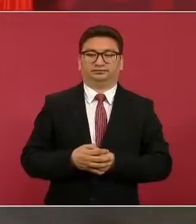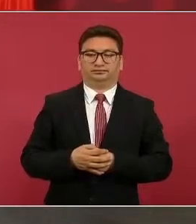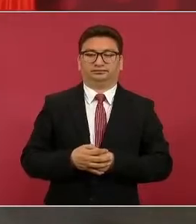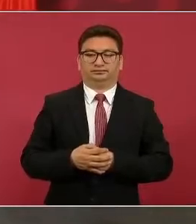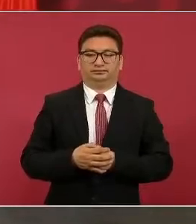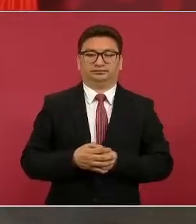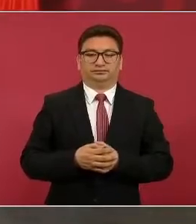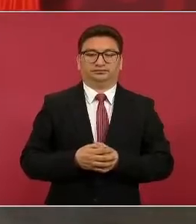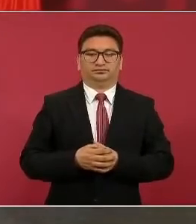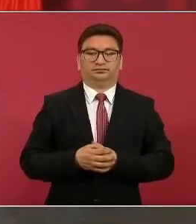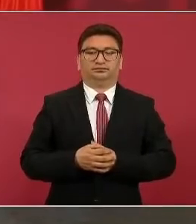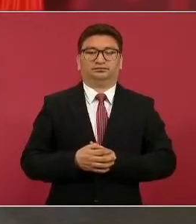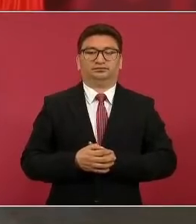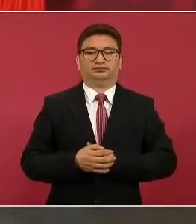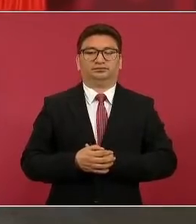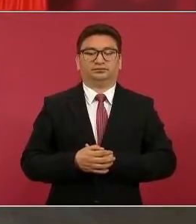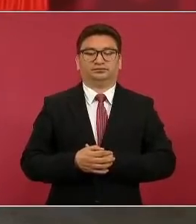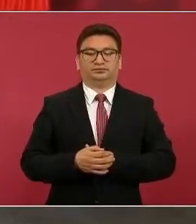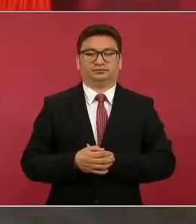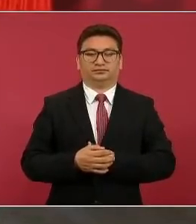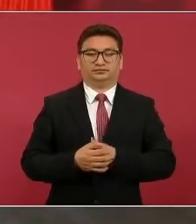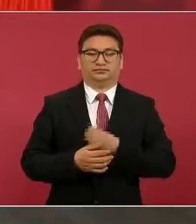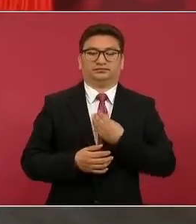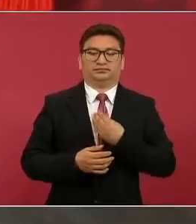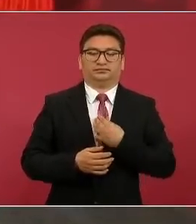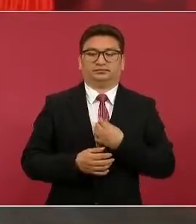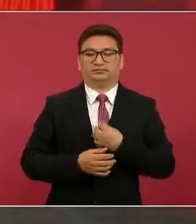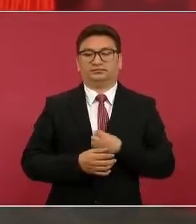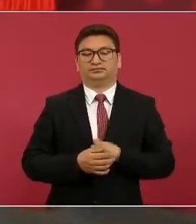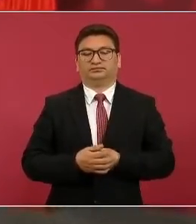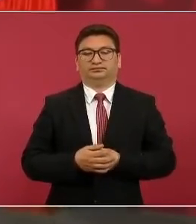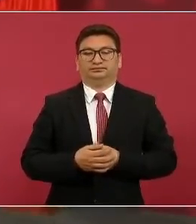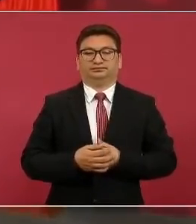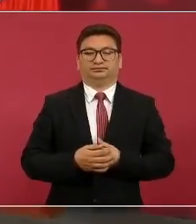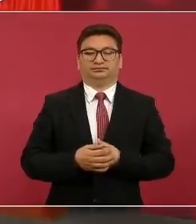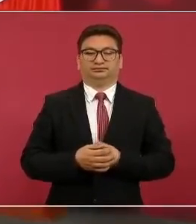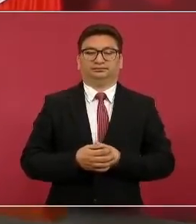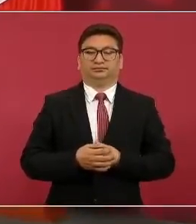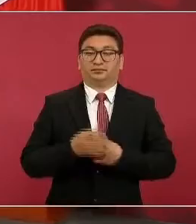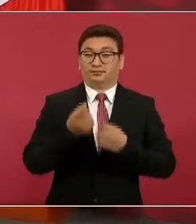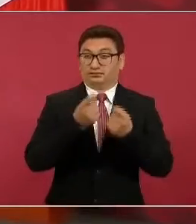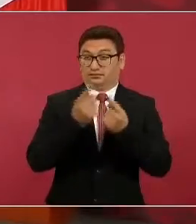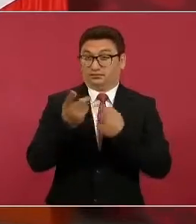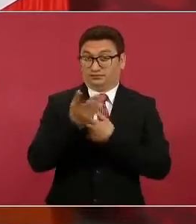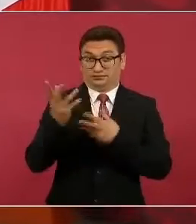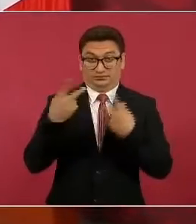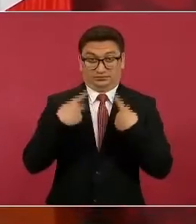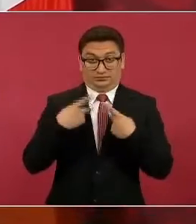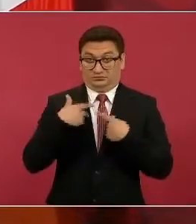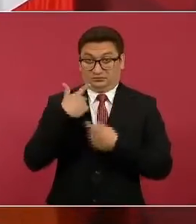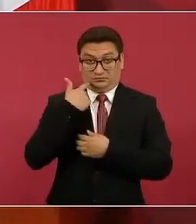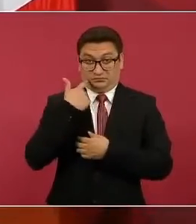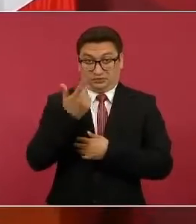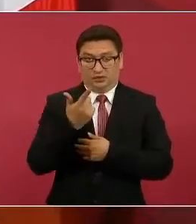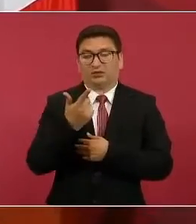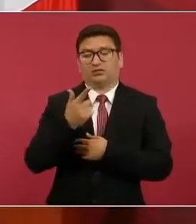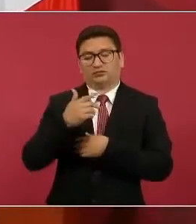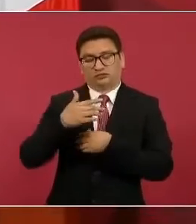seguir convenciendo a quienes no quieren vacunarse. Afortunadamente en